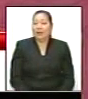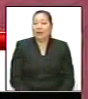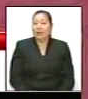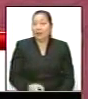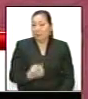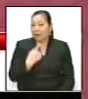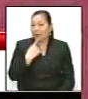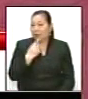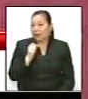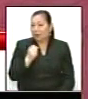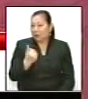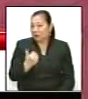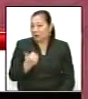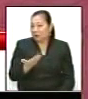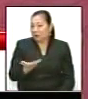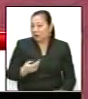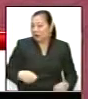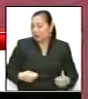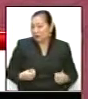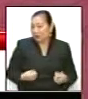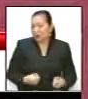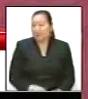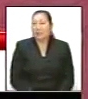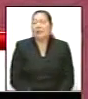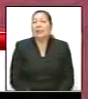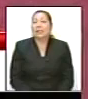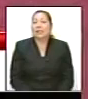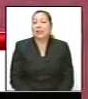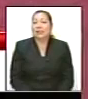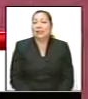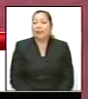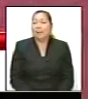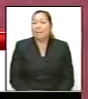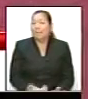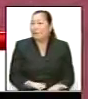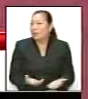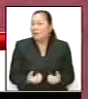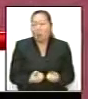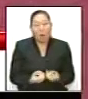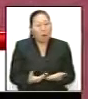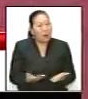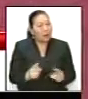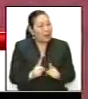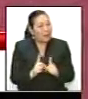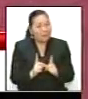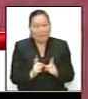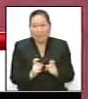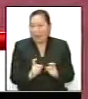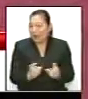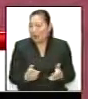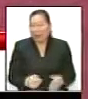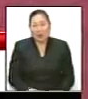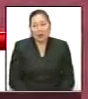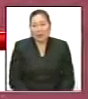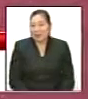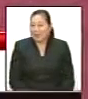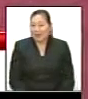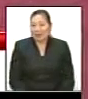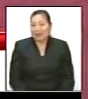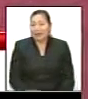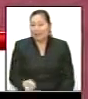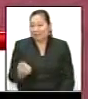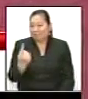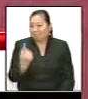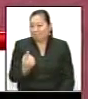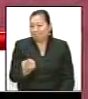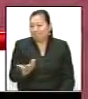¿Ustedes consideran de que está bien ese gasto de dinero? Me parece que hay demasiadas preguntas, señor Chuya, y usted nos ha venido